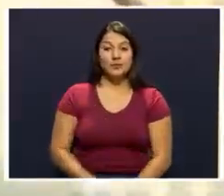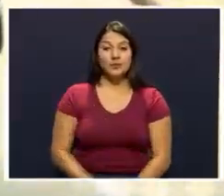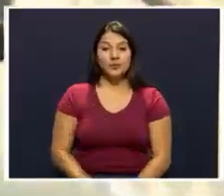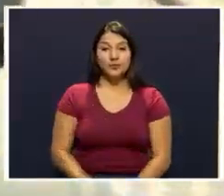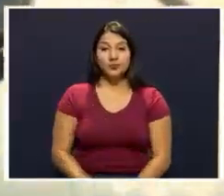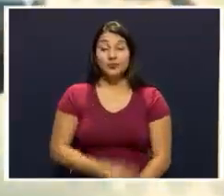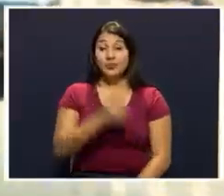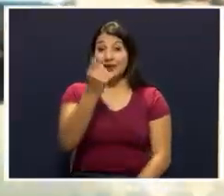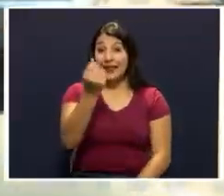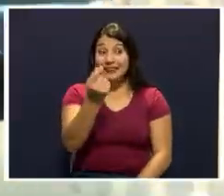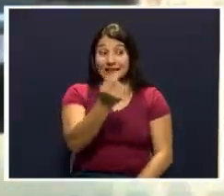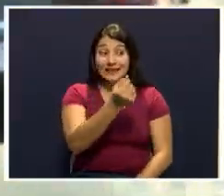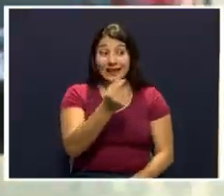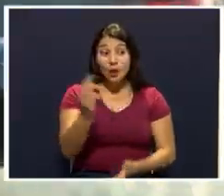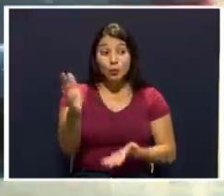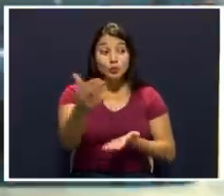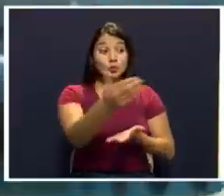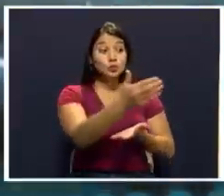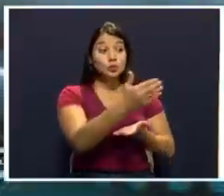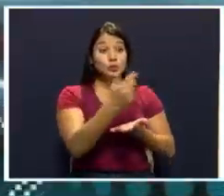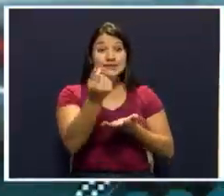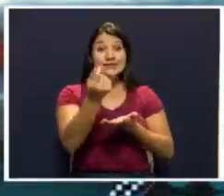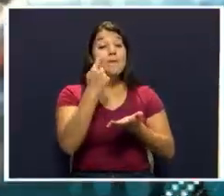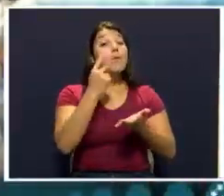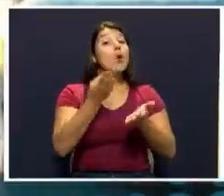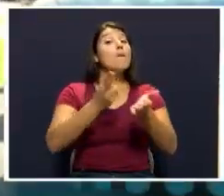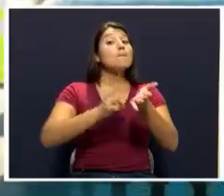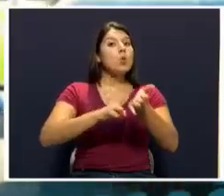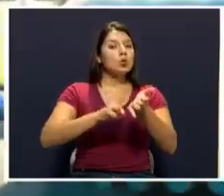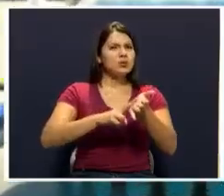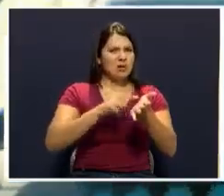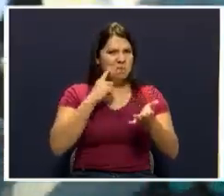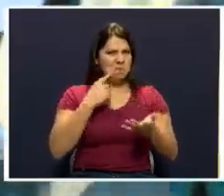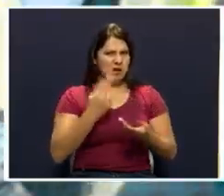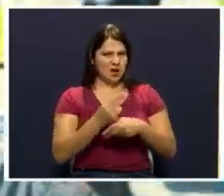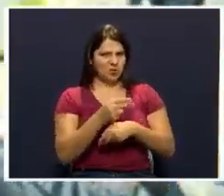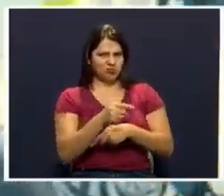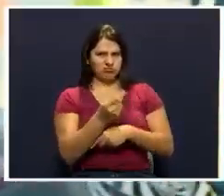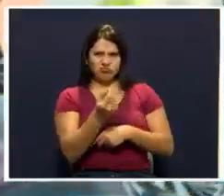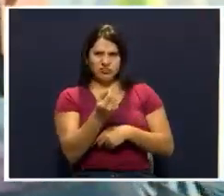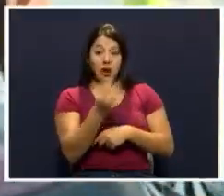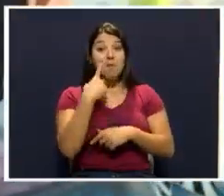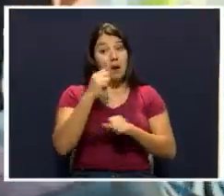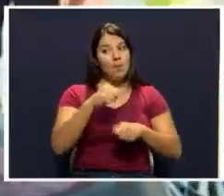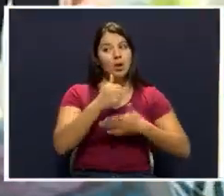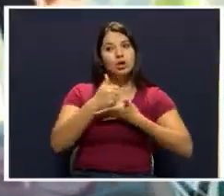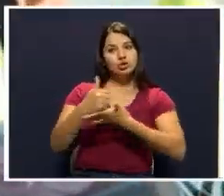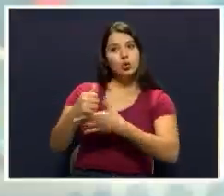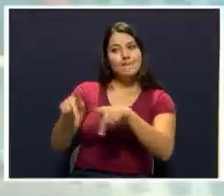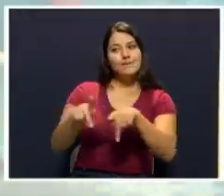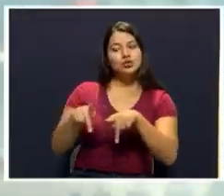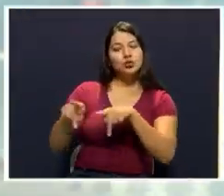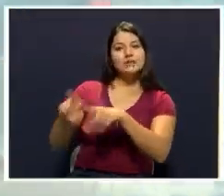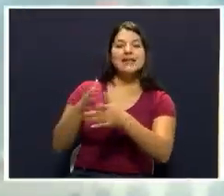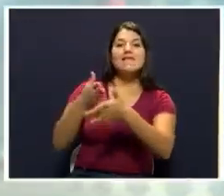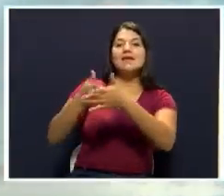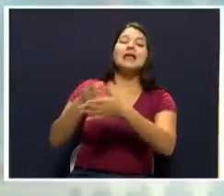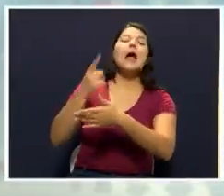El dinero que provenga de las multas por incumplir la restricción vehicular se utilizará para ayudar a las víctimas de la pandemia. En las